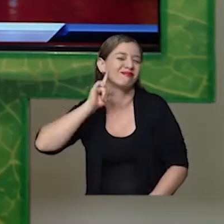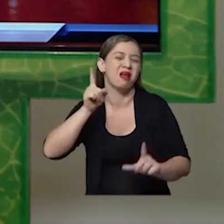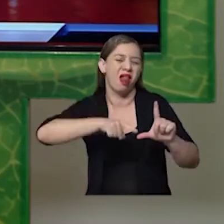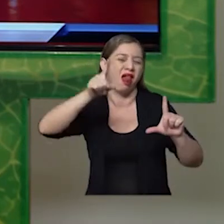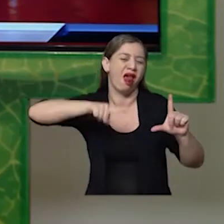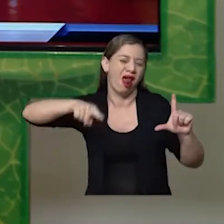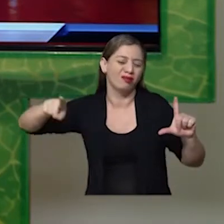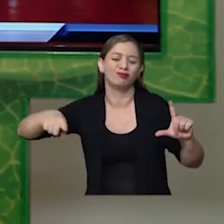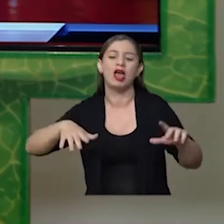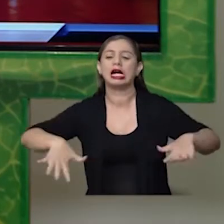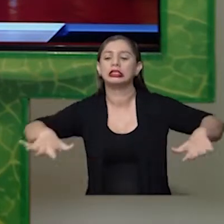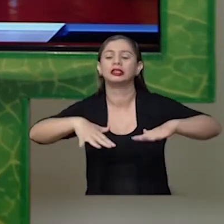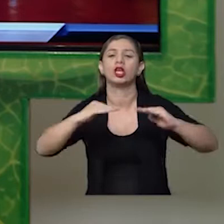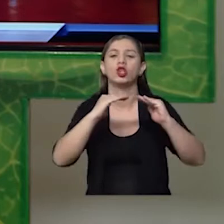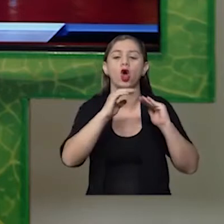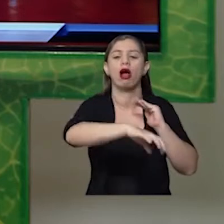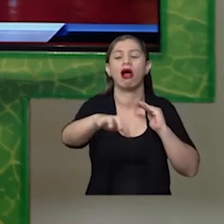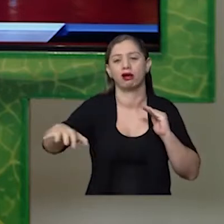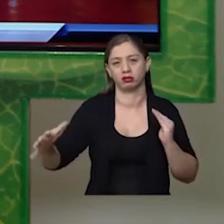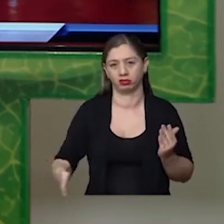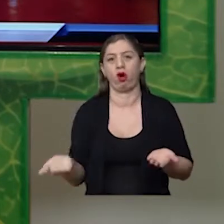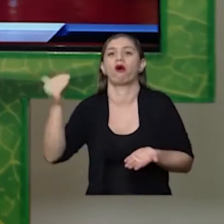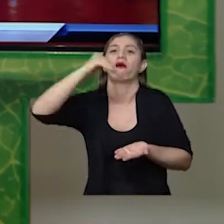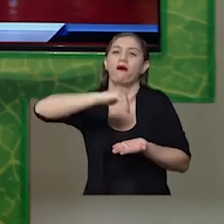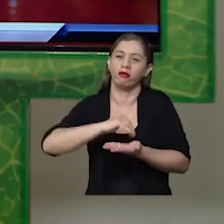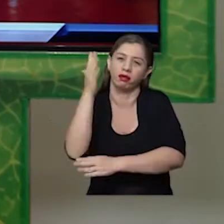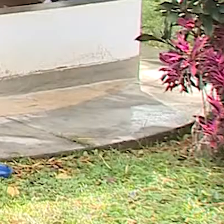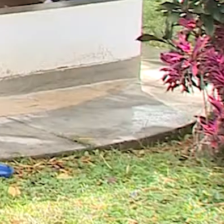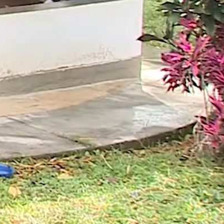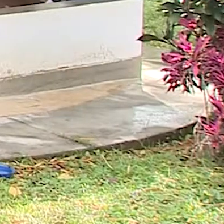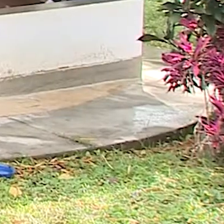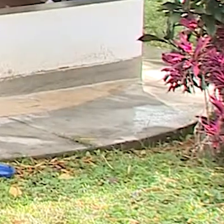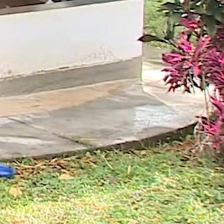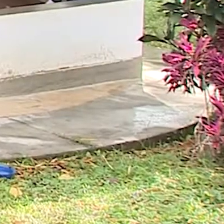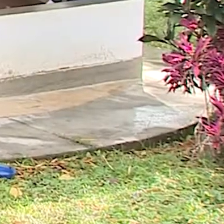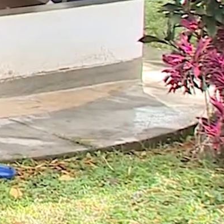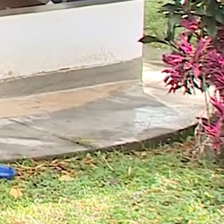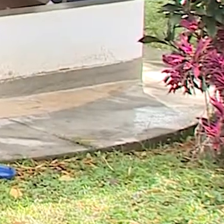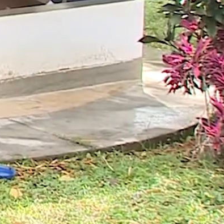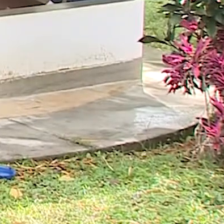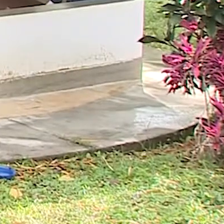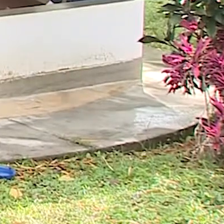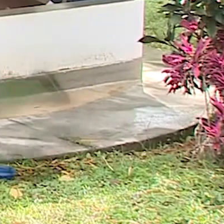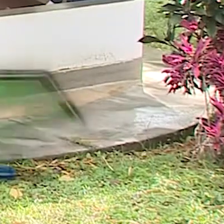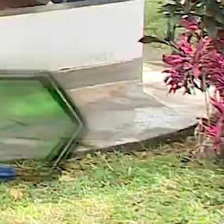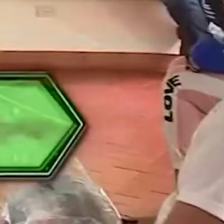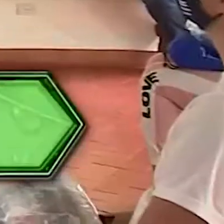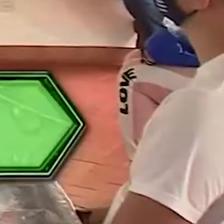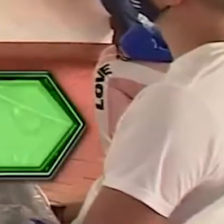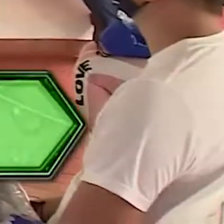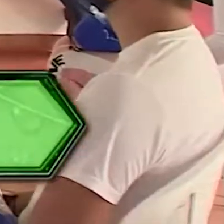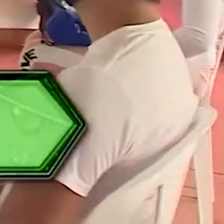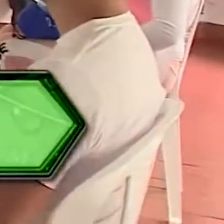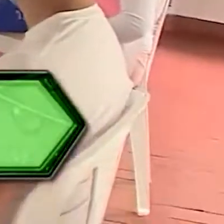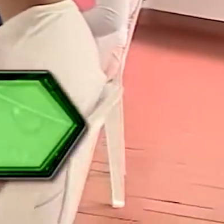zonas residenciales por eso se retomaron las capacitaciones en este tema en los últimos meses el comité de control al manejo del